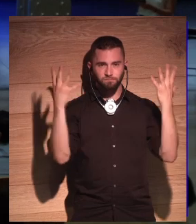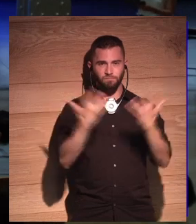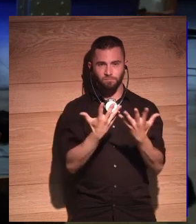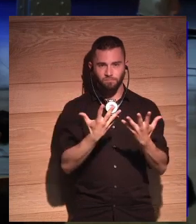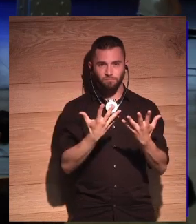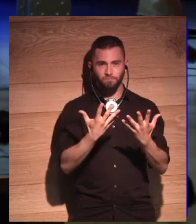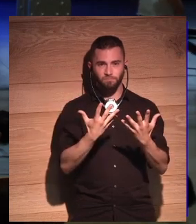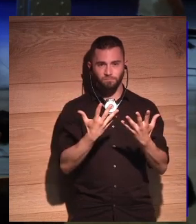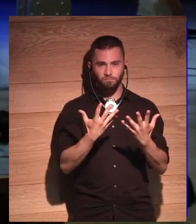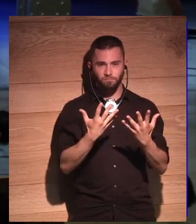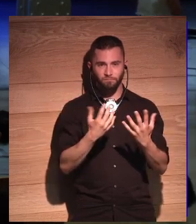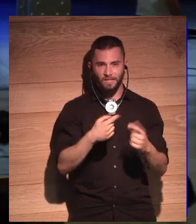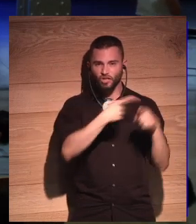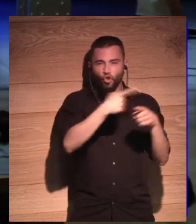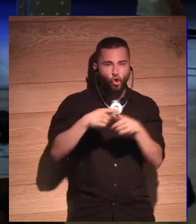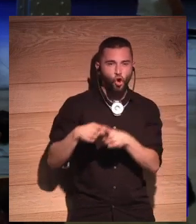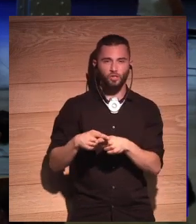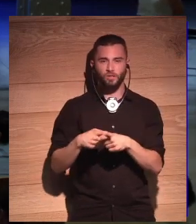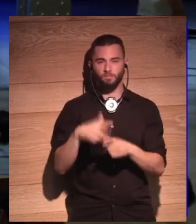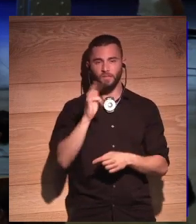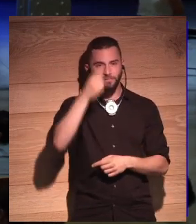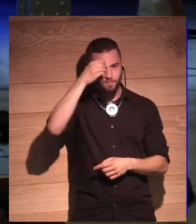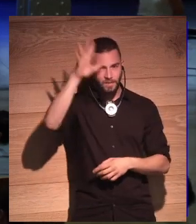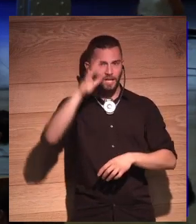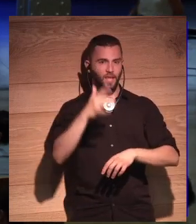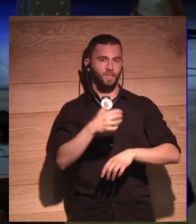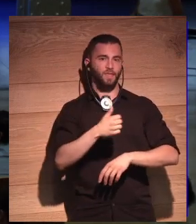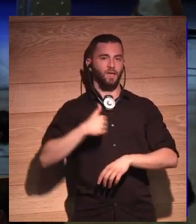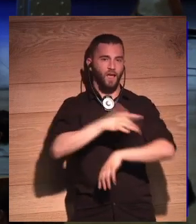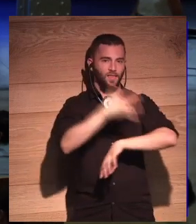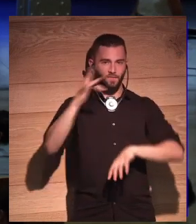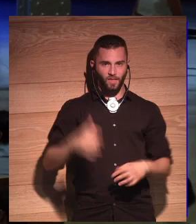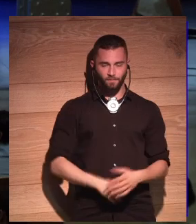aumentada, las cosas y la inteligencia artificial.